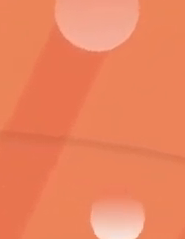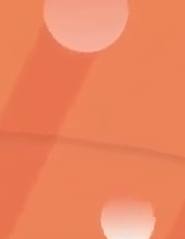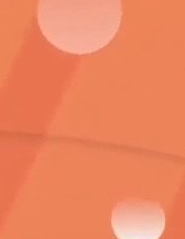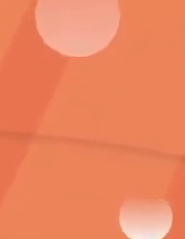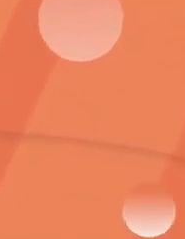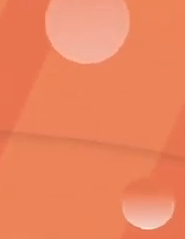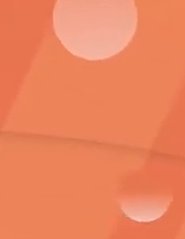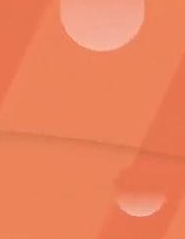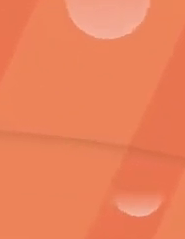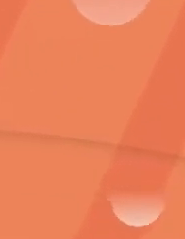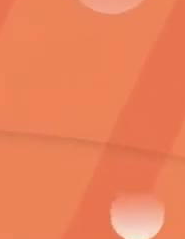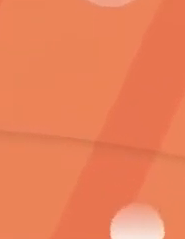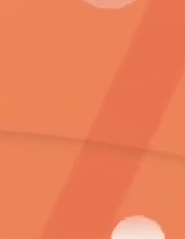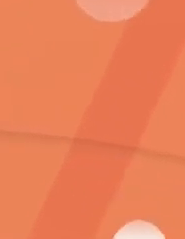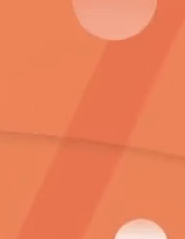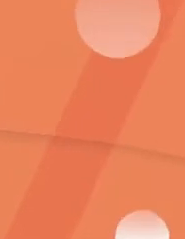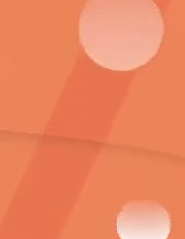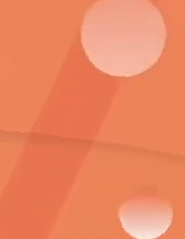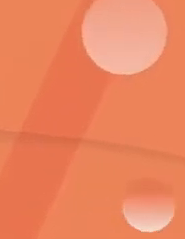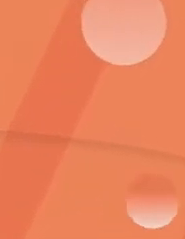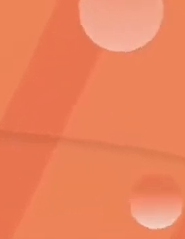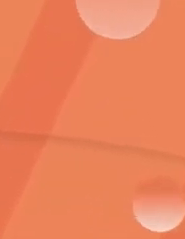tramoya.